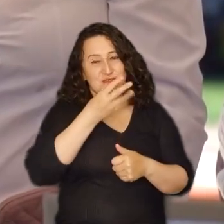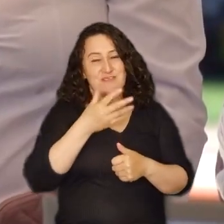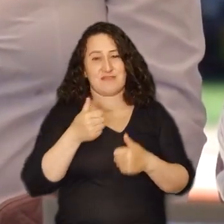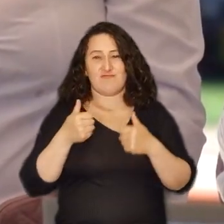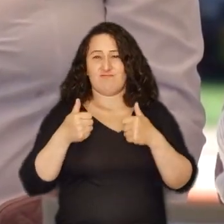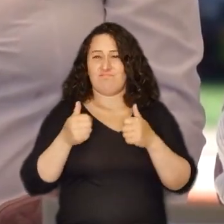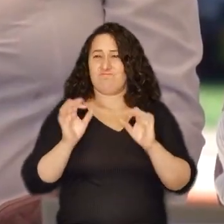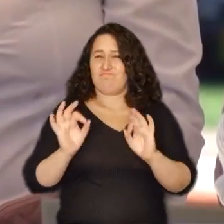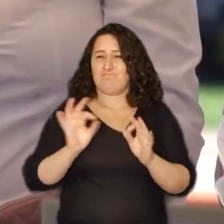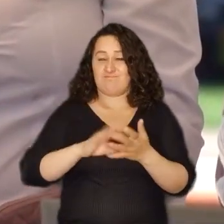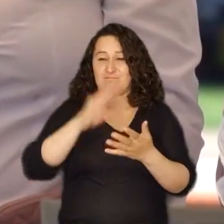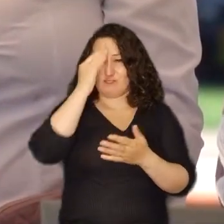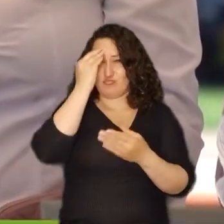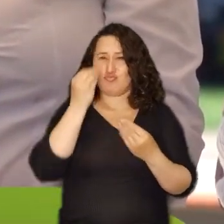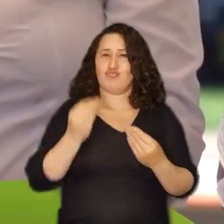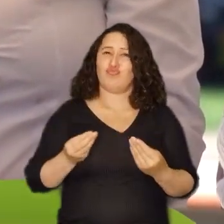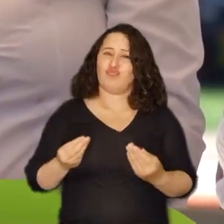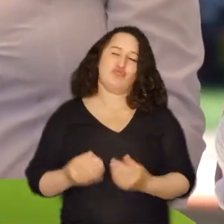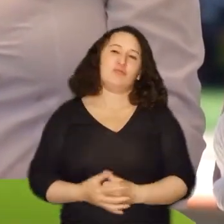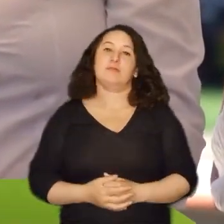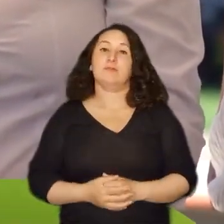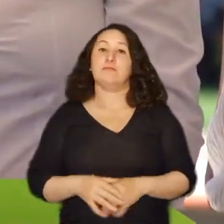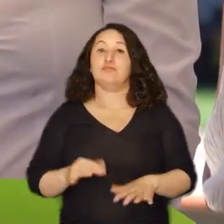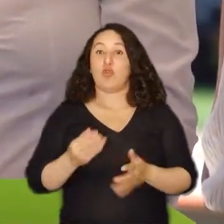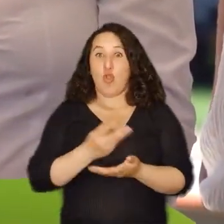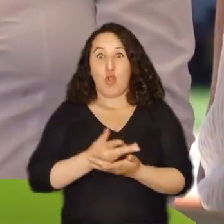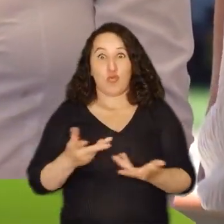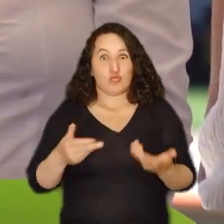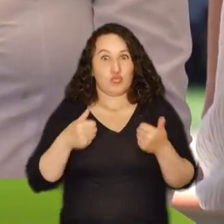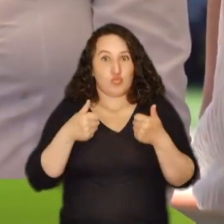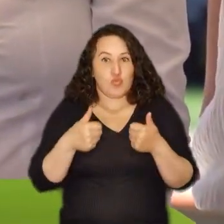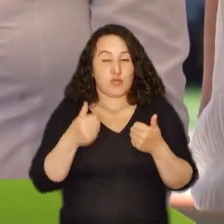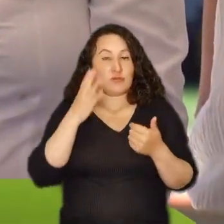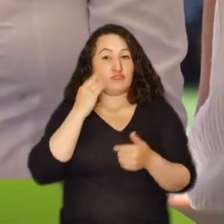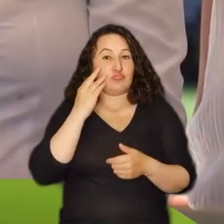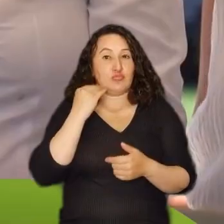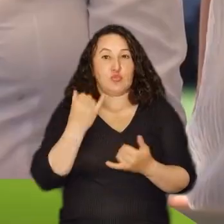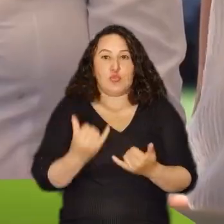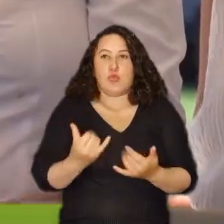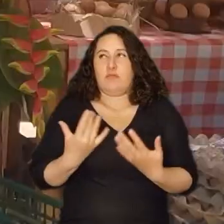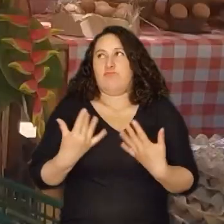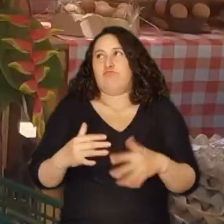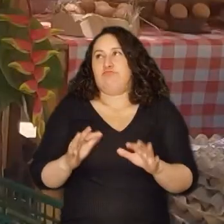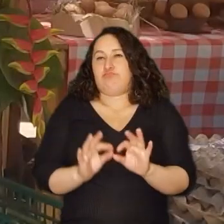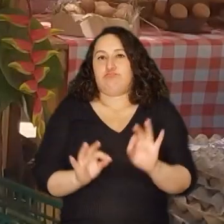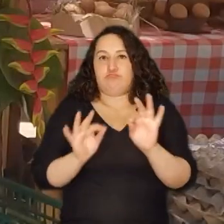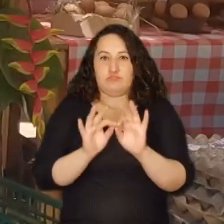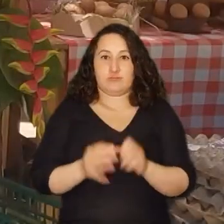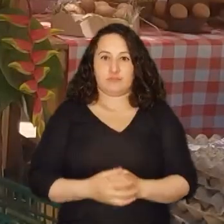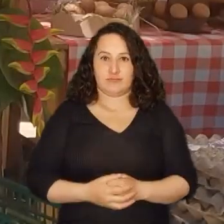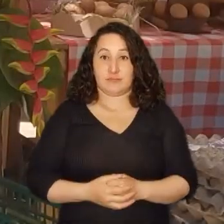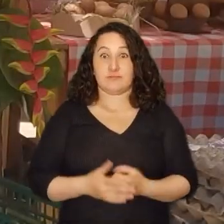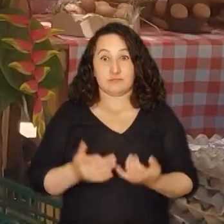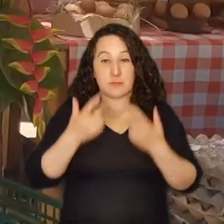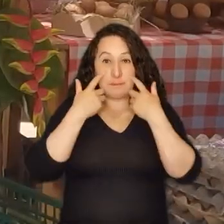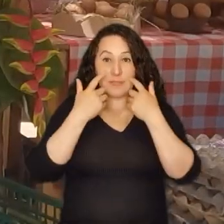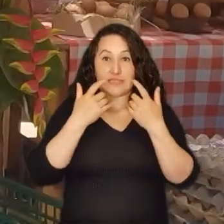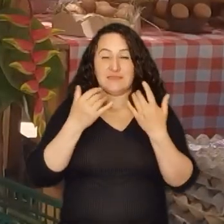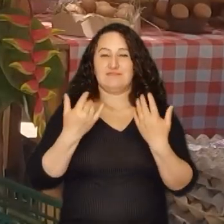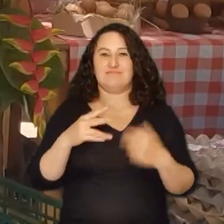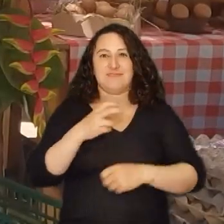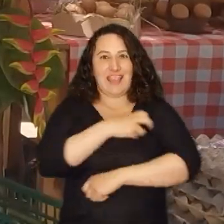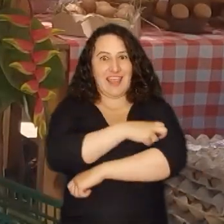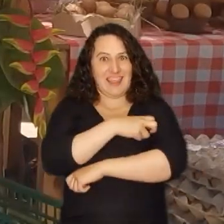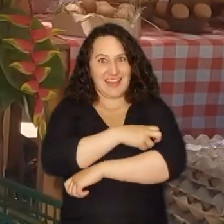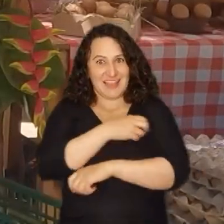Muy buena. Mucho aprendizaje. Sí. Mucha cosa buena. Fue una buena experiencia el día de hoy. Yo siempre destacaré cuando estoy con ustedes la